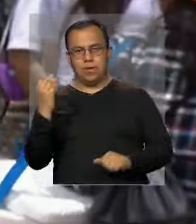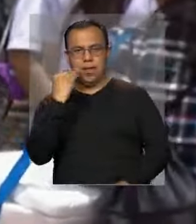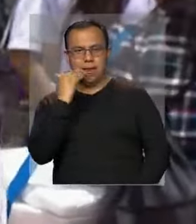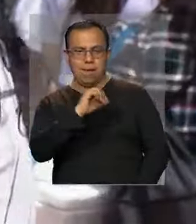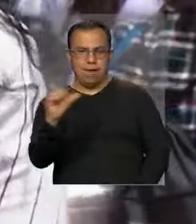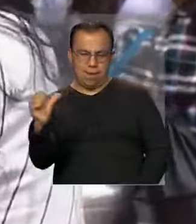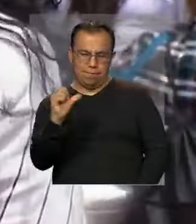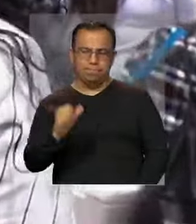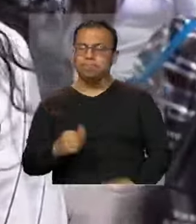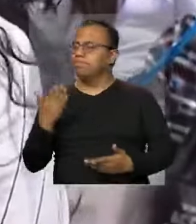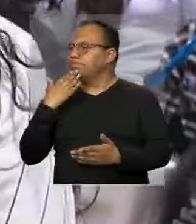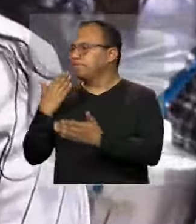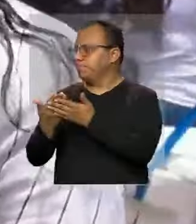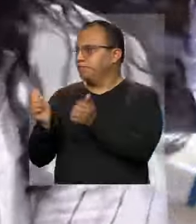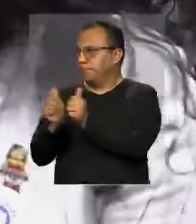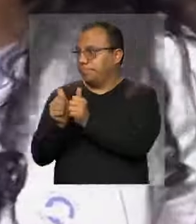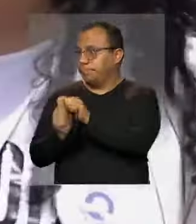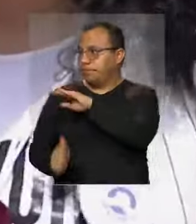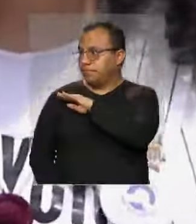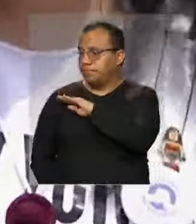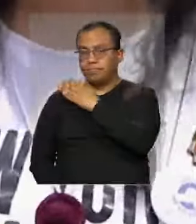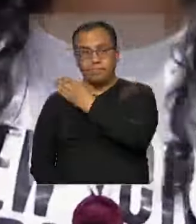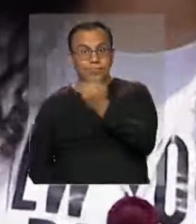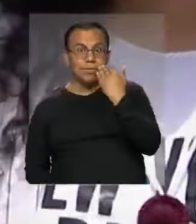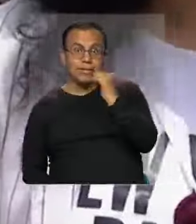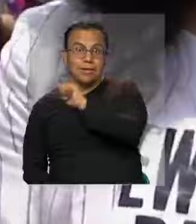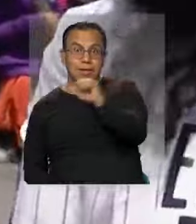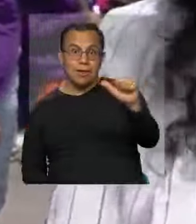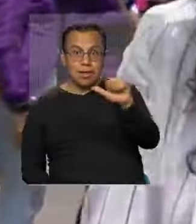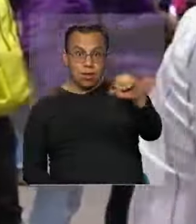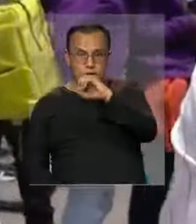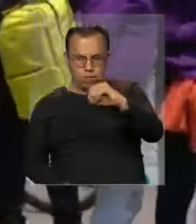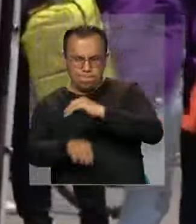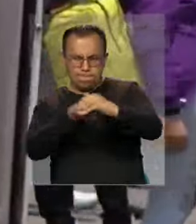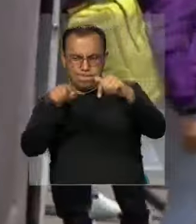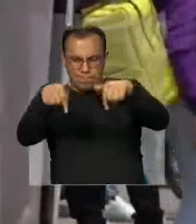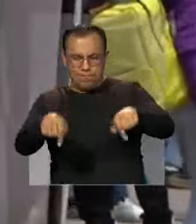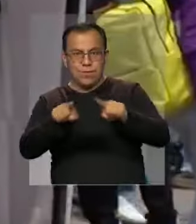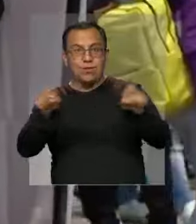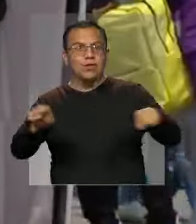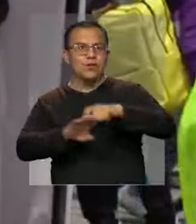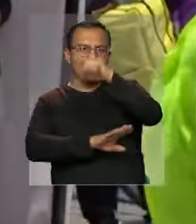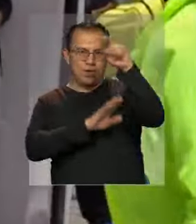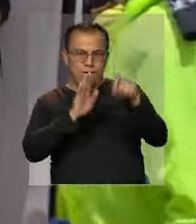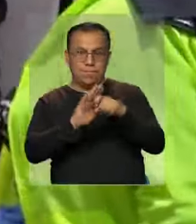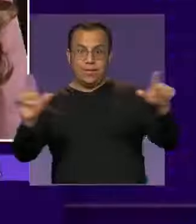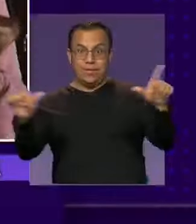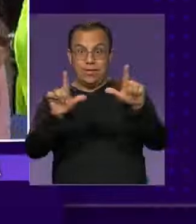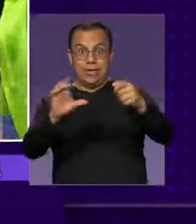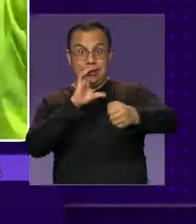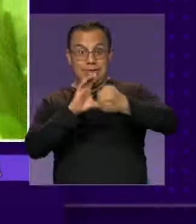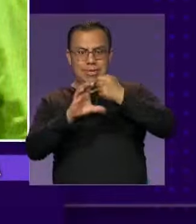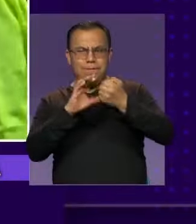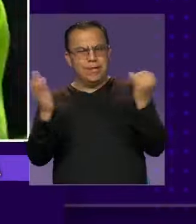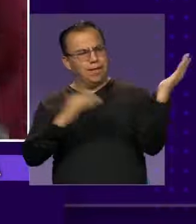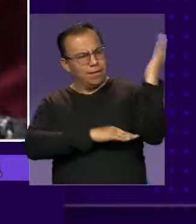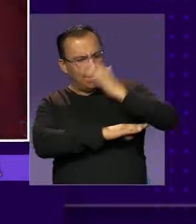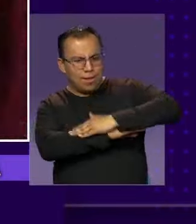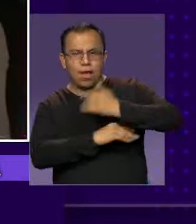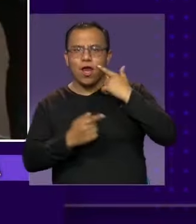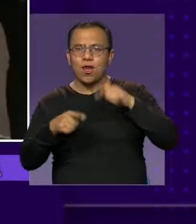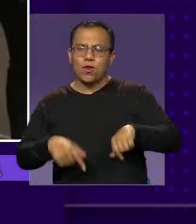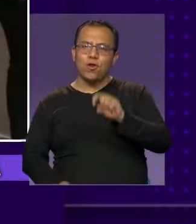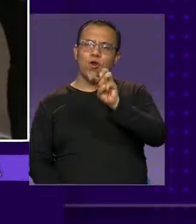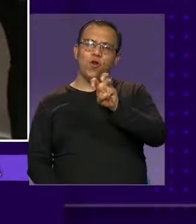mujeres. Gracias, alcaldesa, por acompañarnos. Los y las invitamos a que se queden conectados con todas nuestras pantallas de Capital en toda esta jornada del 8M